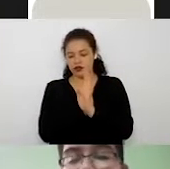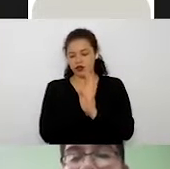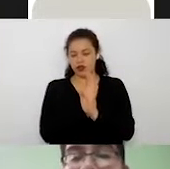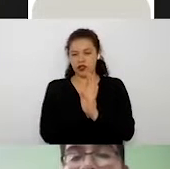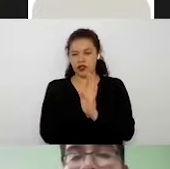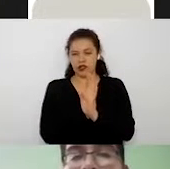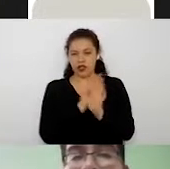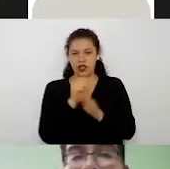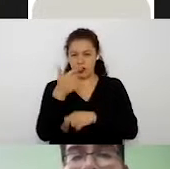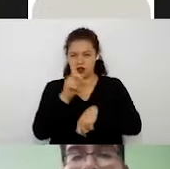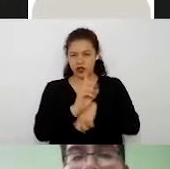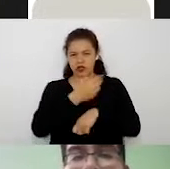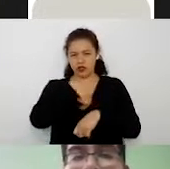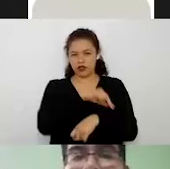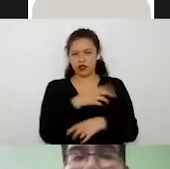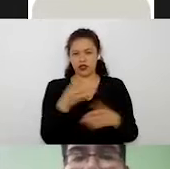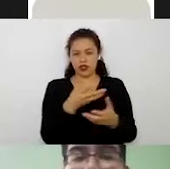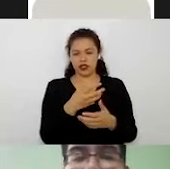pasada, estábamos haciendo